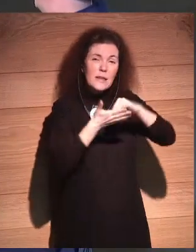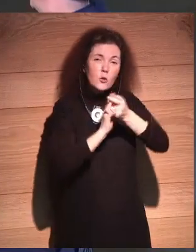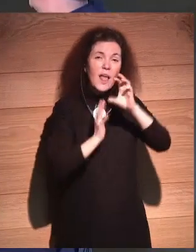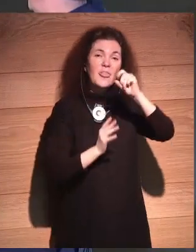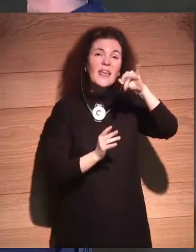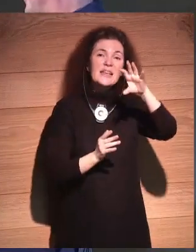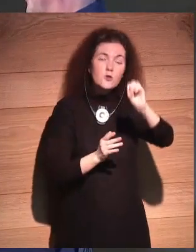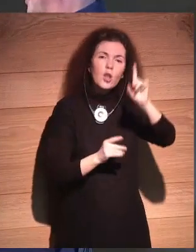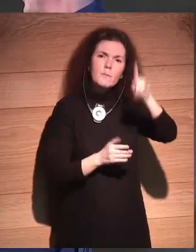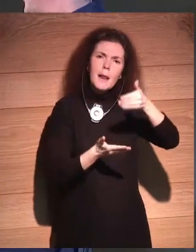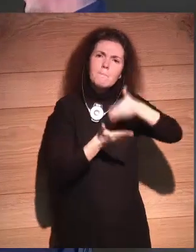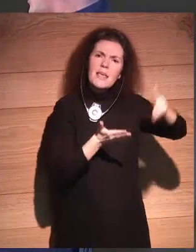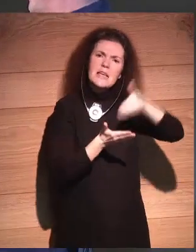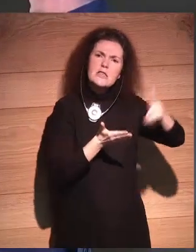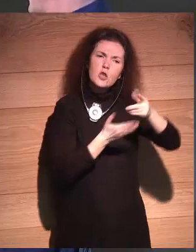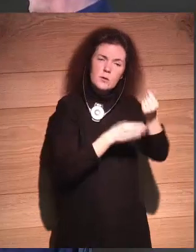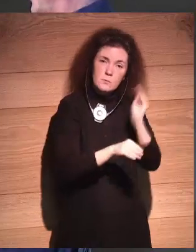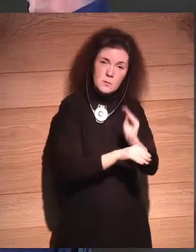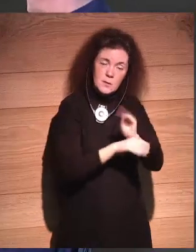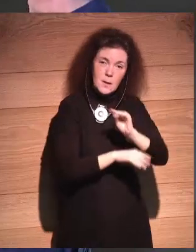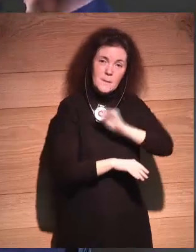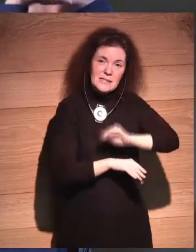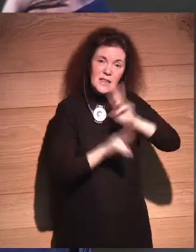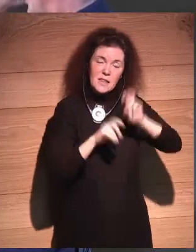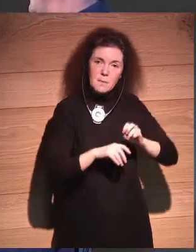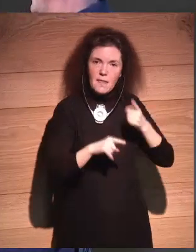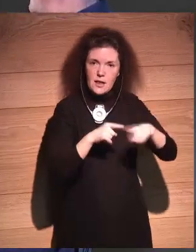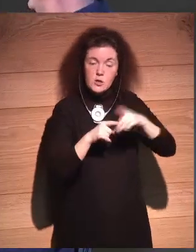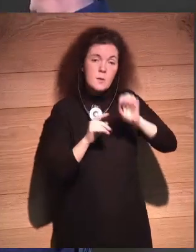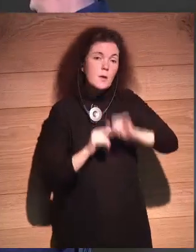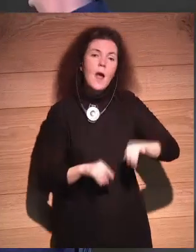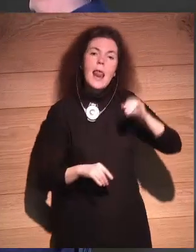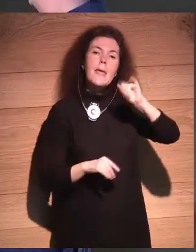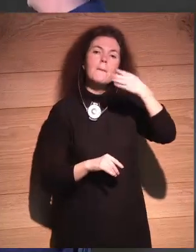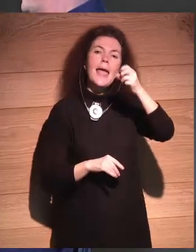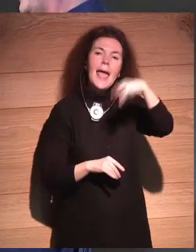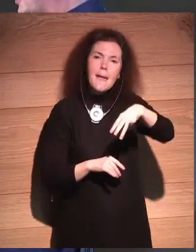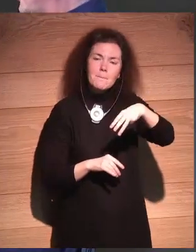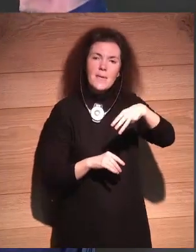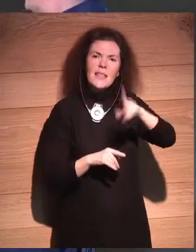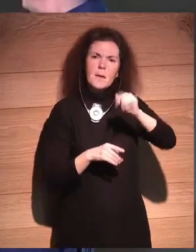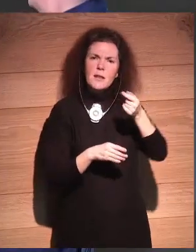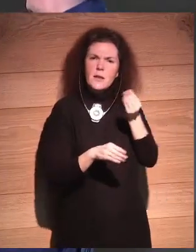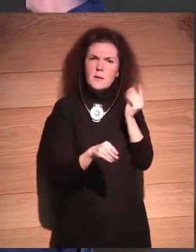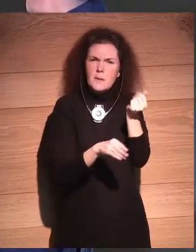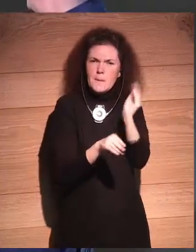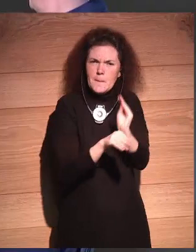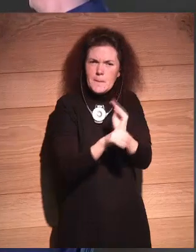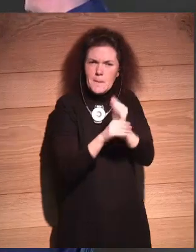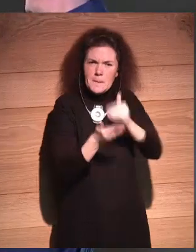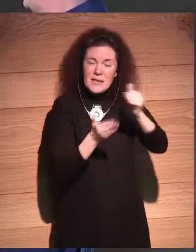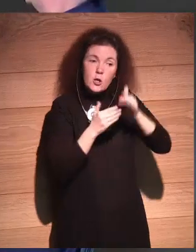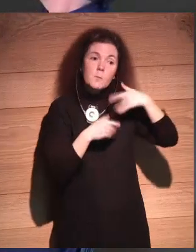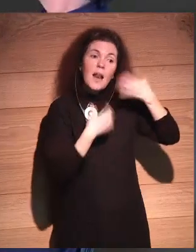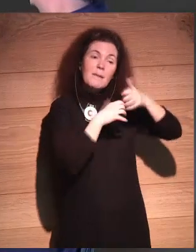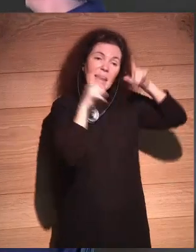también ha hecho millones y millones, ha invertido muchísimos millones en el Internet de las Cosas, igual que IBM está invirtiendo cuatrillones también enseñando a las máquinas a que sean